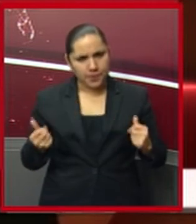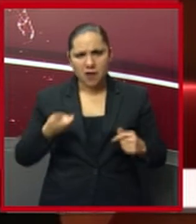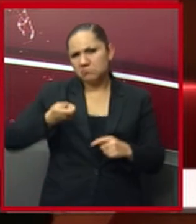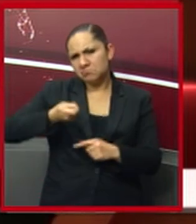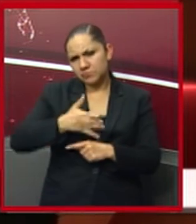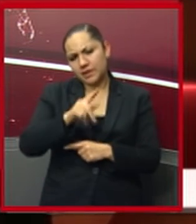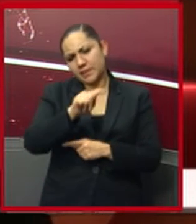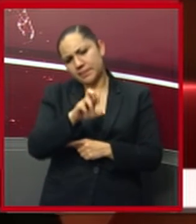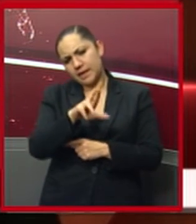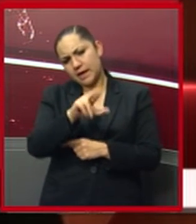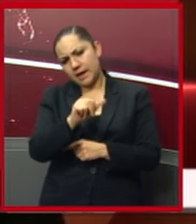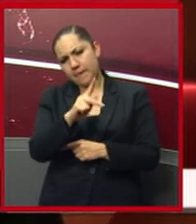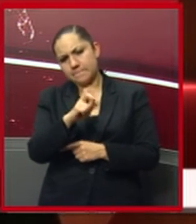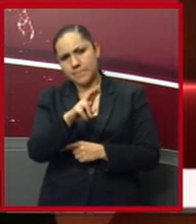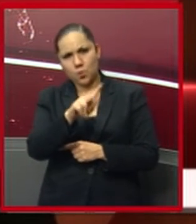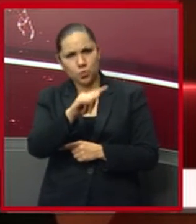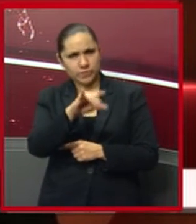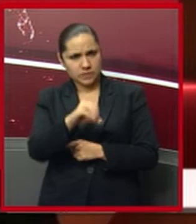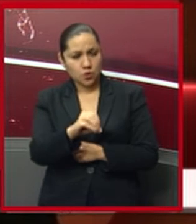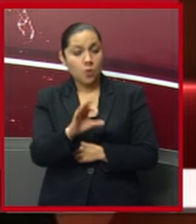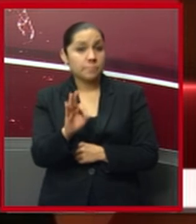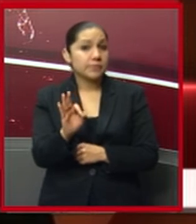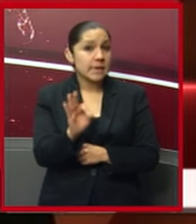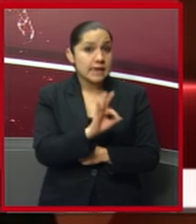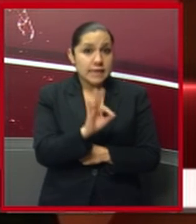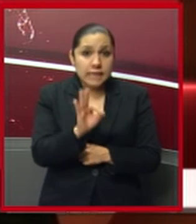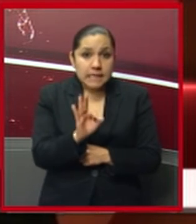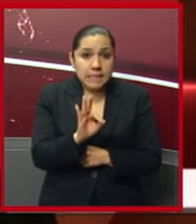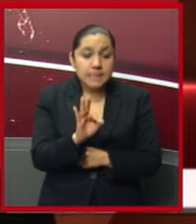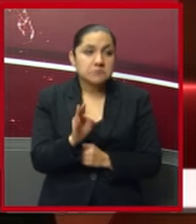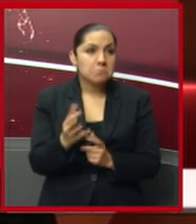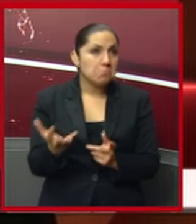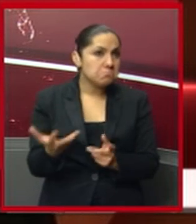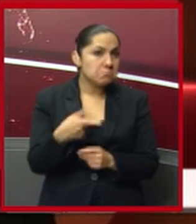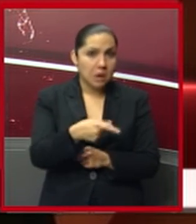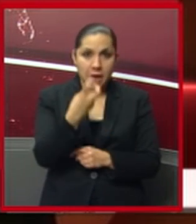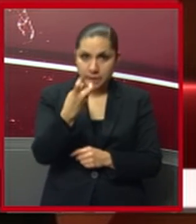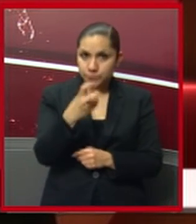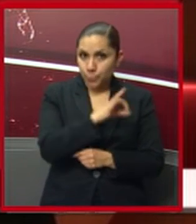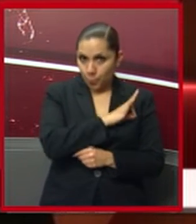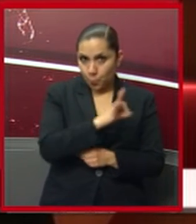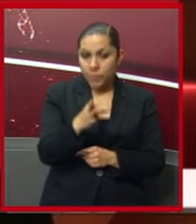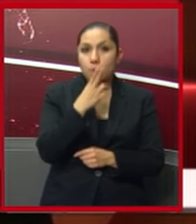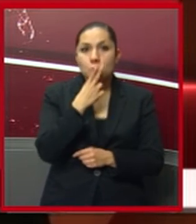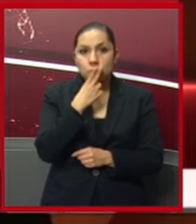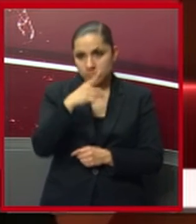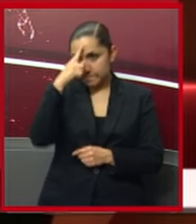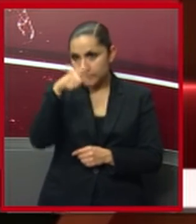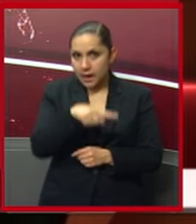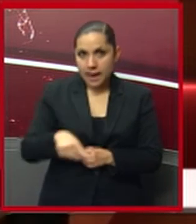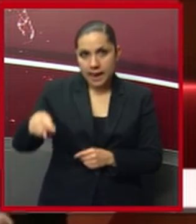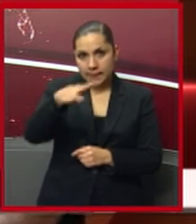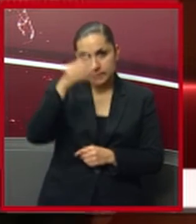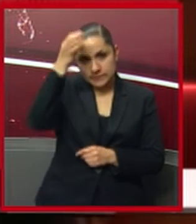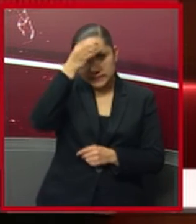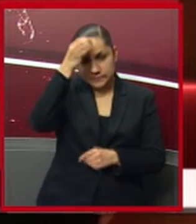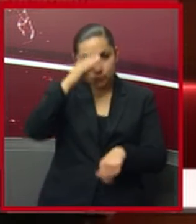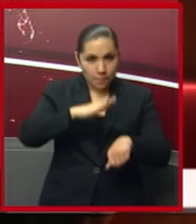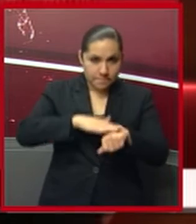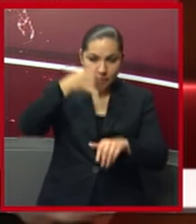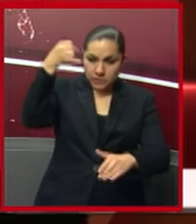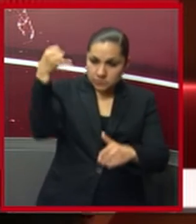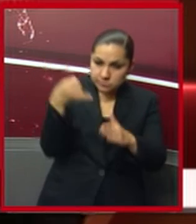puede autorizar, por supuesto, para la investigación científica se